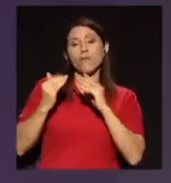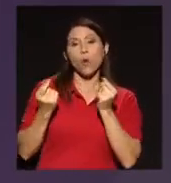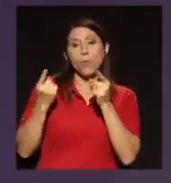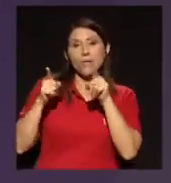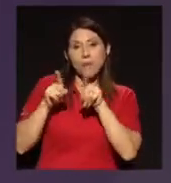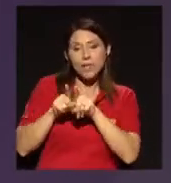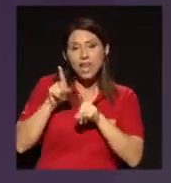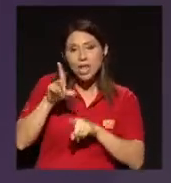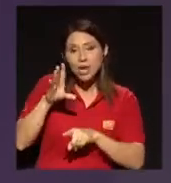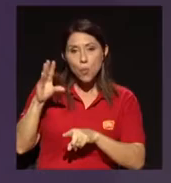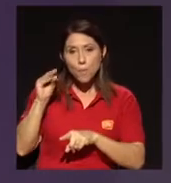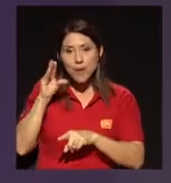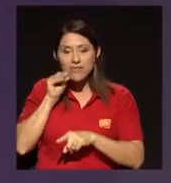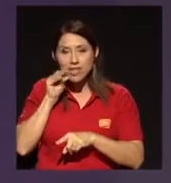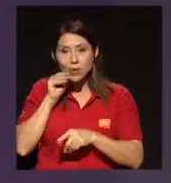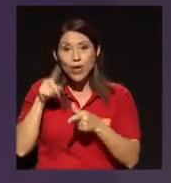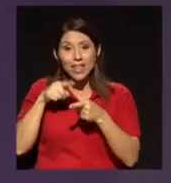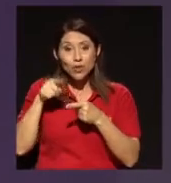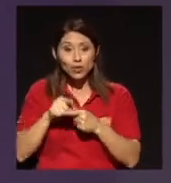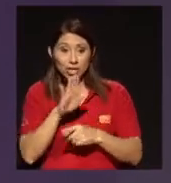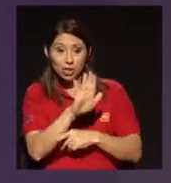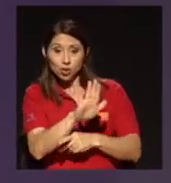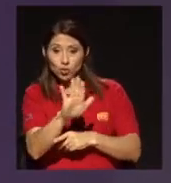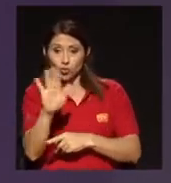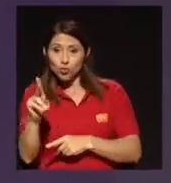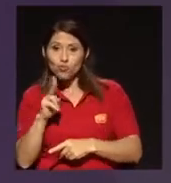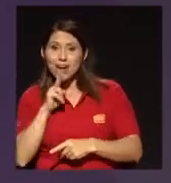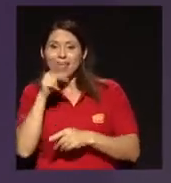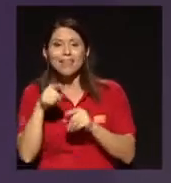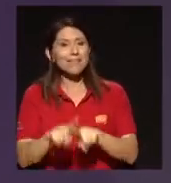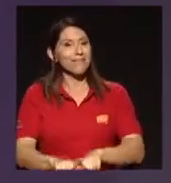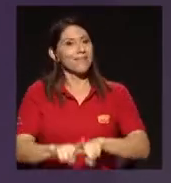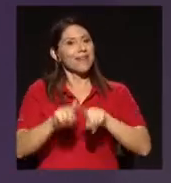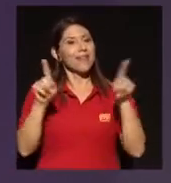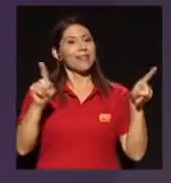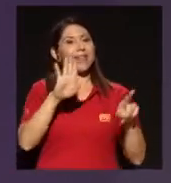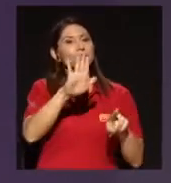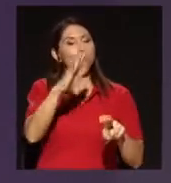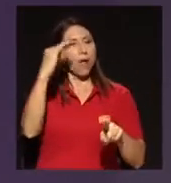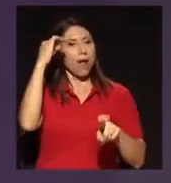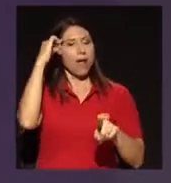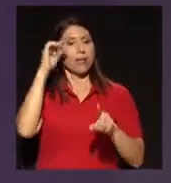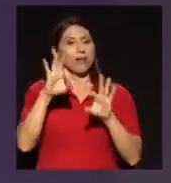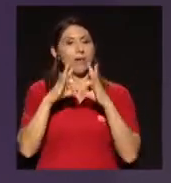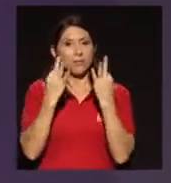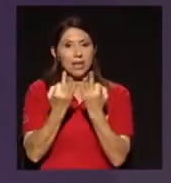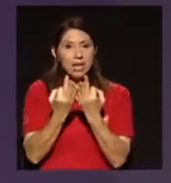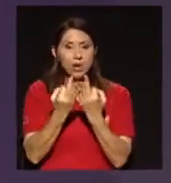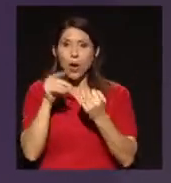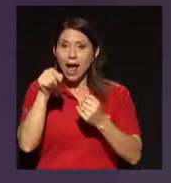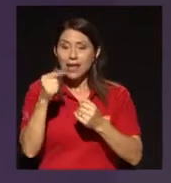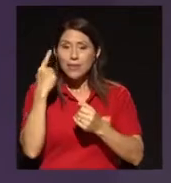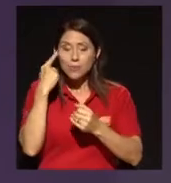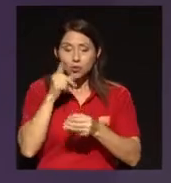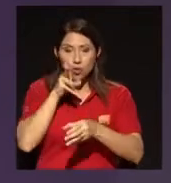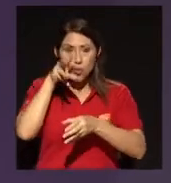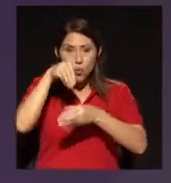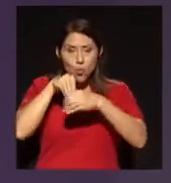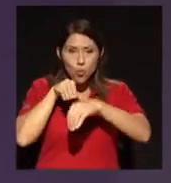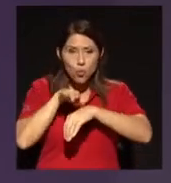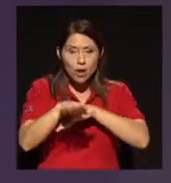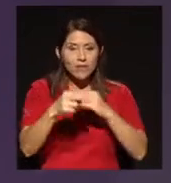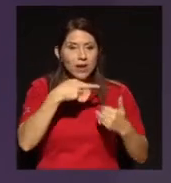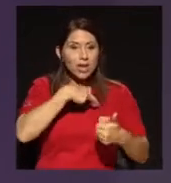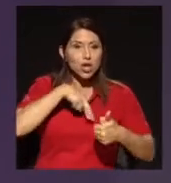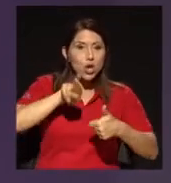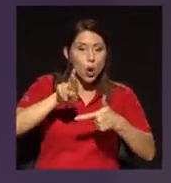dista mucho de esa concepción de familia. Y aquí vemos una influencia tremenda desde la religión, desde los libros educativos, desde la